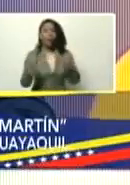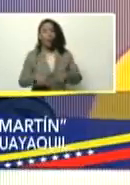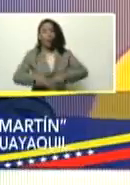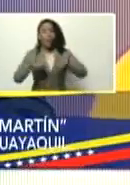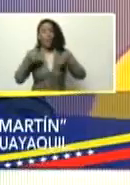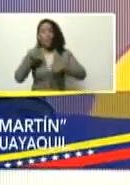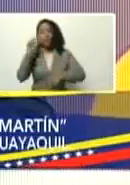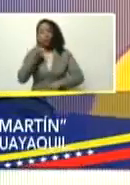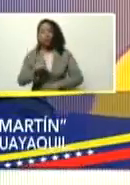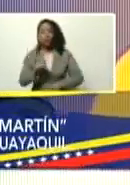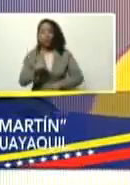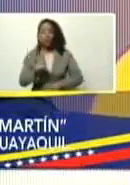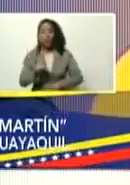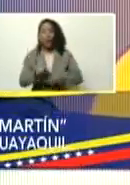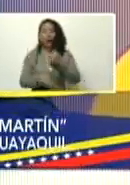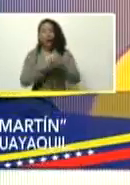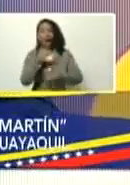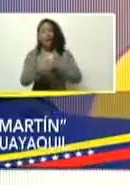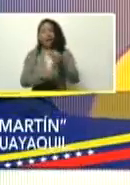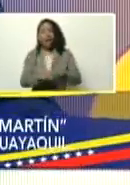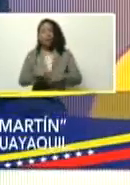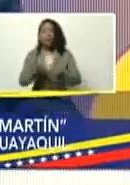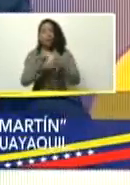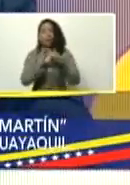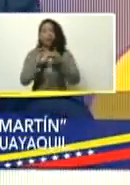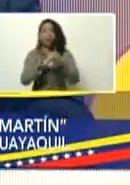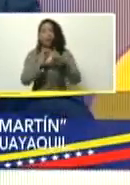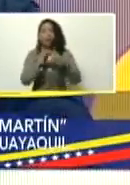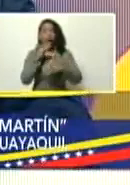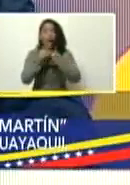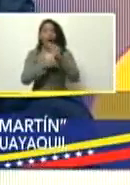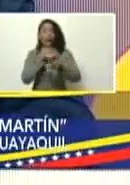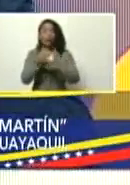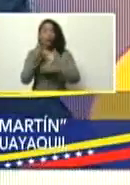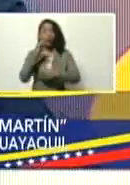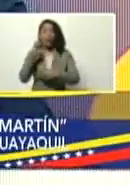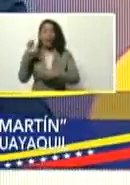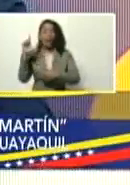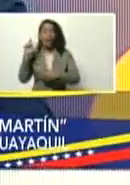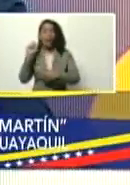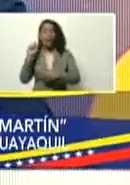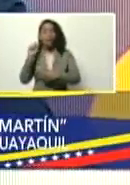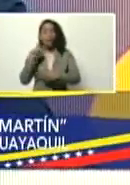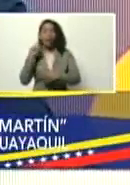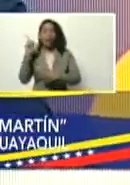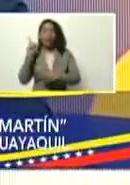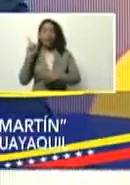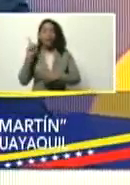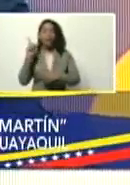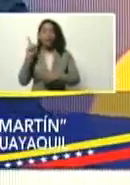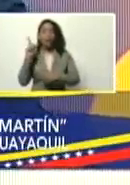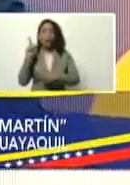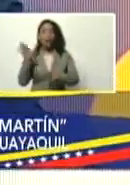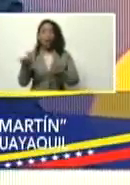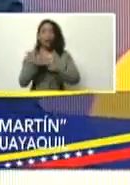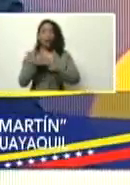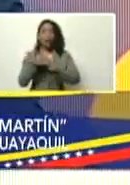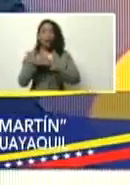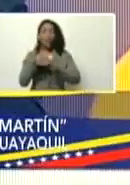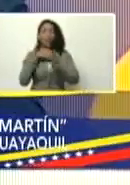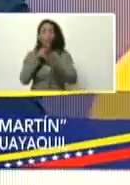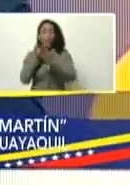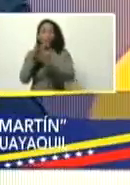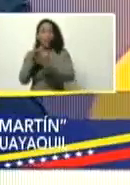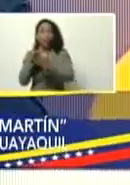mejorándolo, creando la UNASUR, creando la CELAC, pero luego hubo una contraofensiva que intentó desmembrar